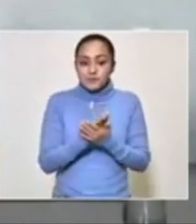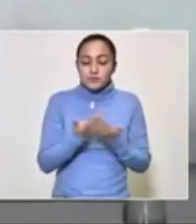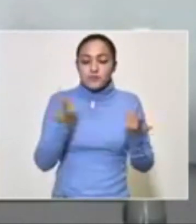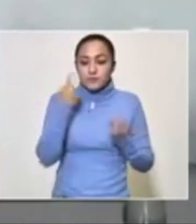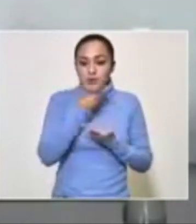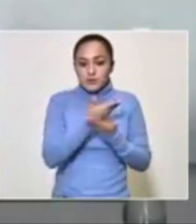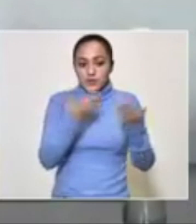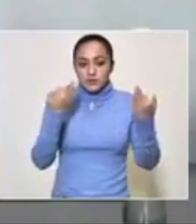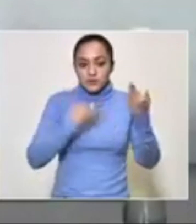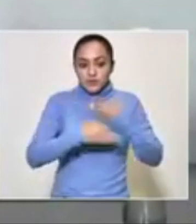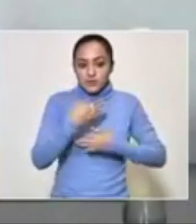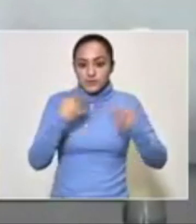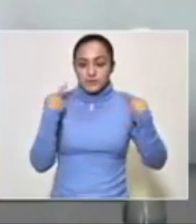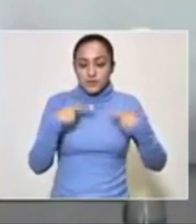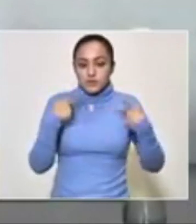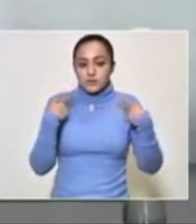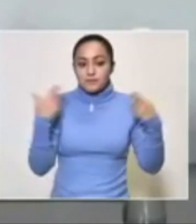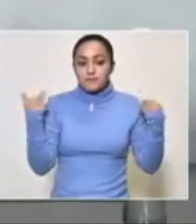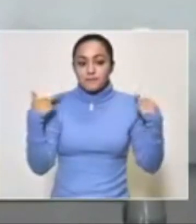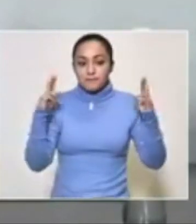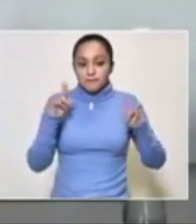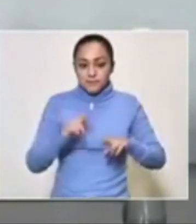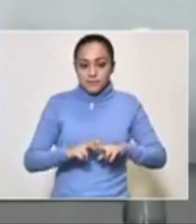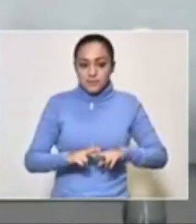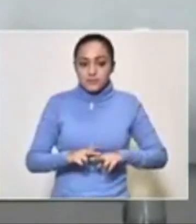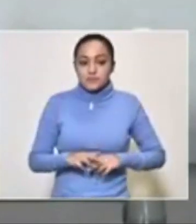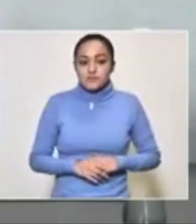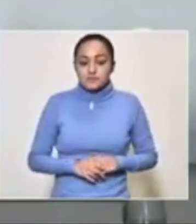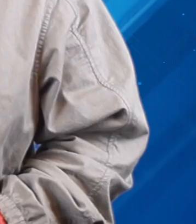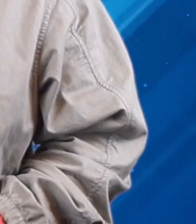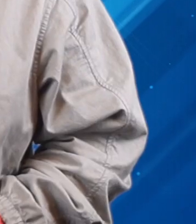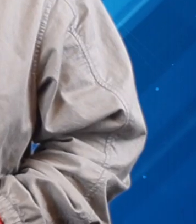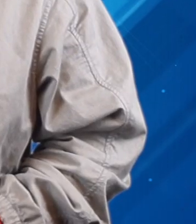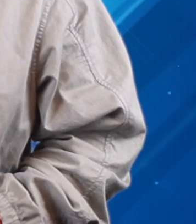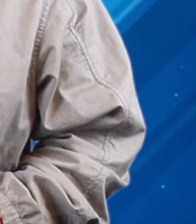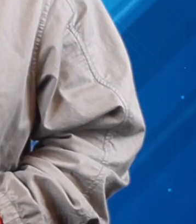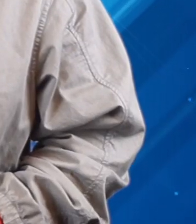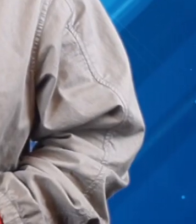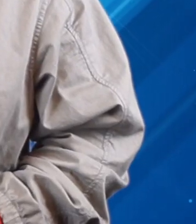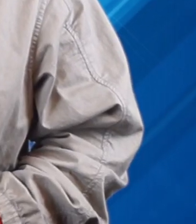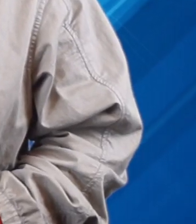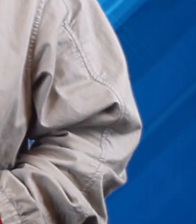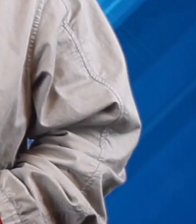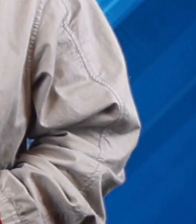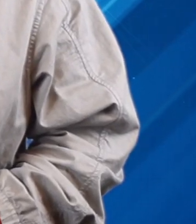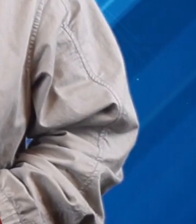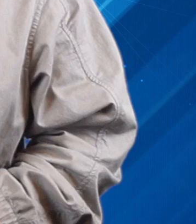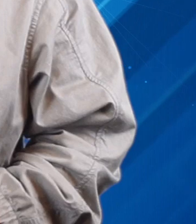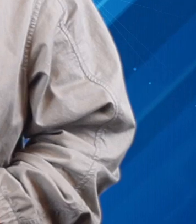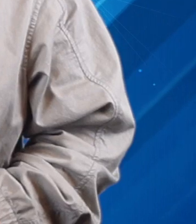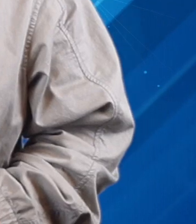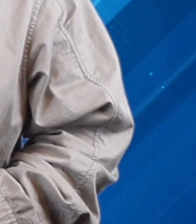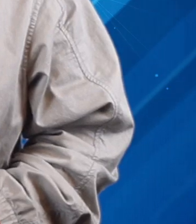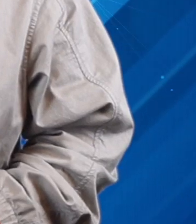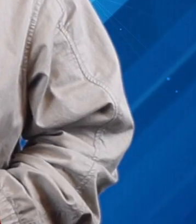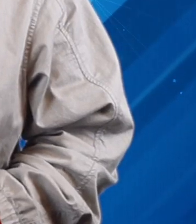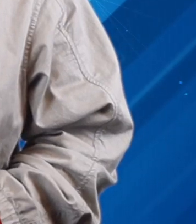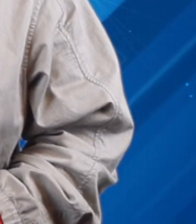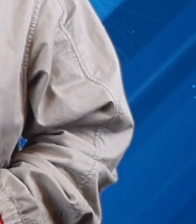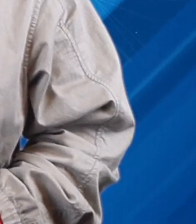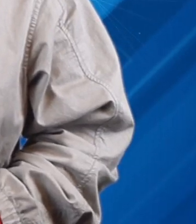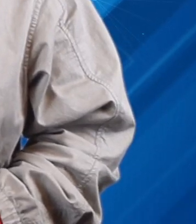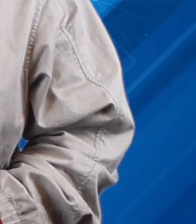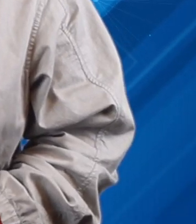ponerle a los trabajadores por la educación de las y los poblanos. Es cuanto él. Y vamos a finalizar esta cápsula informativa con las cifras en